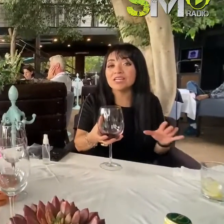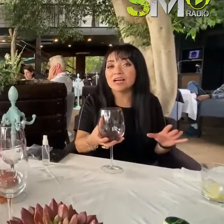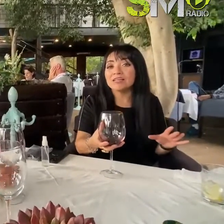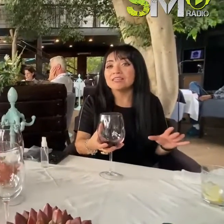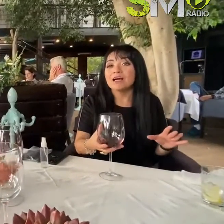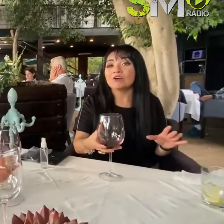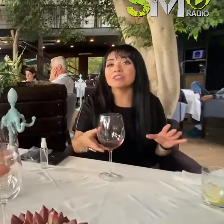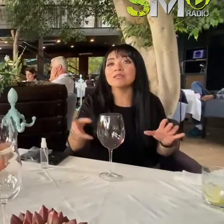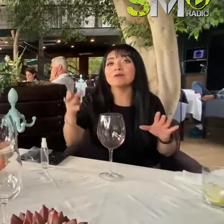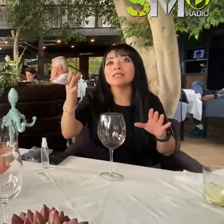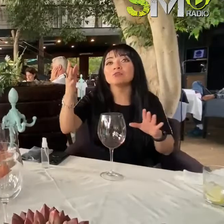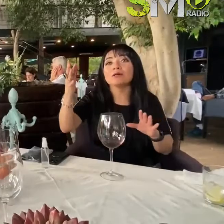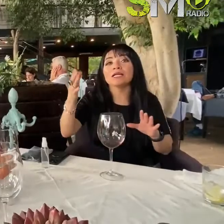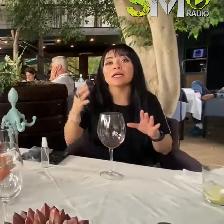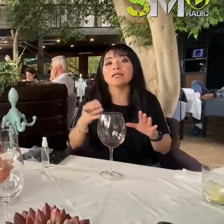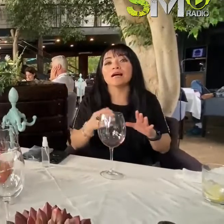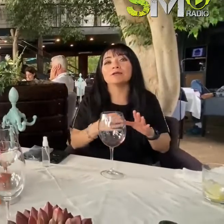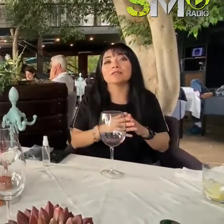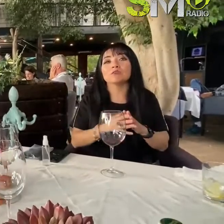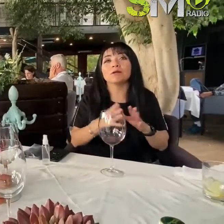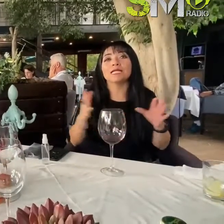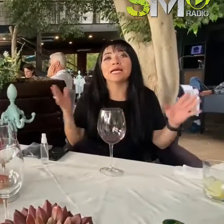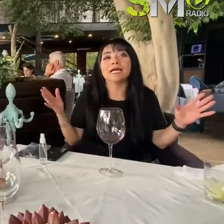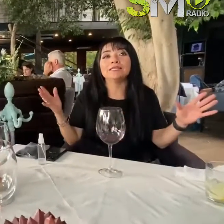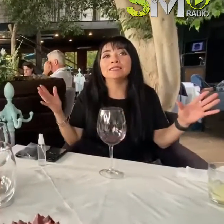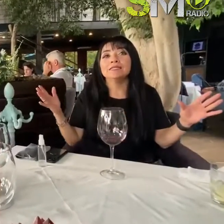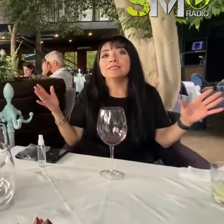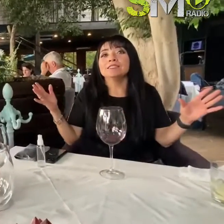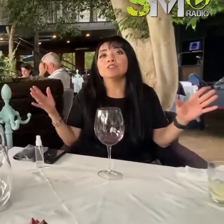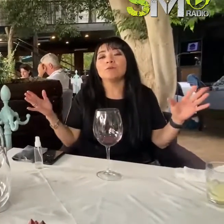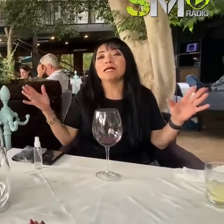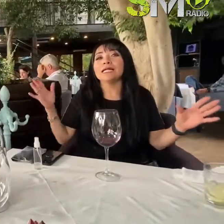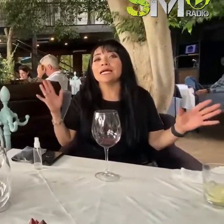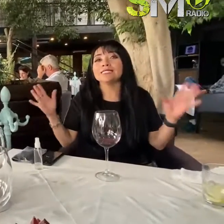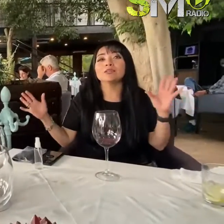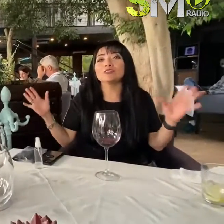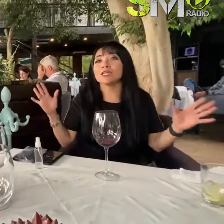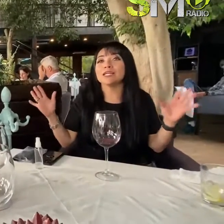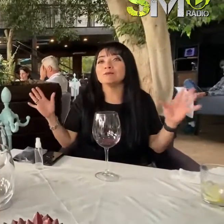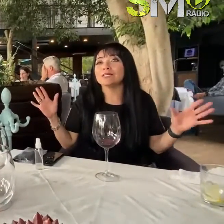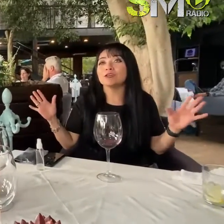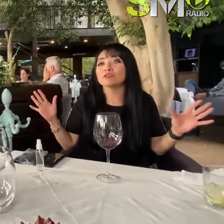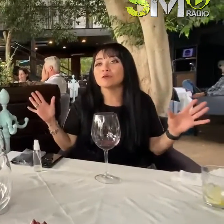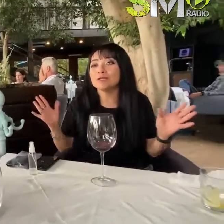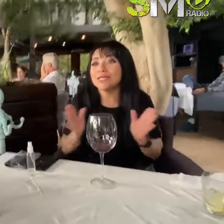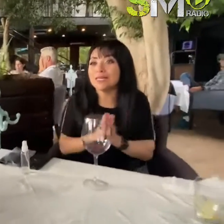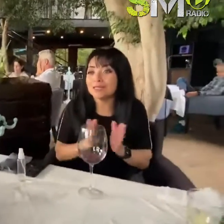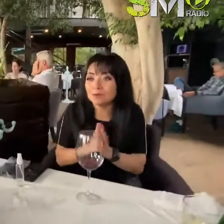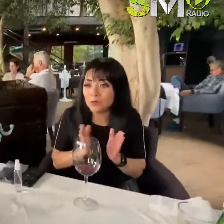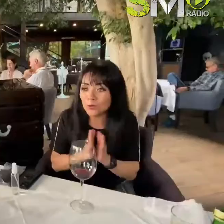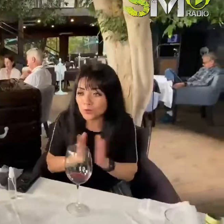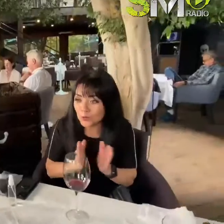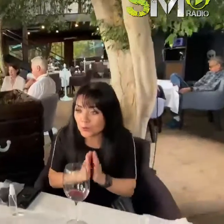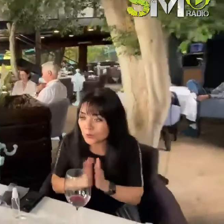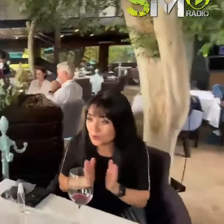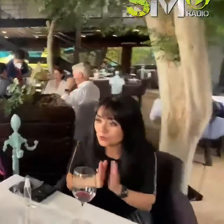se enfría. Ahorita ya viene el sommelier. A ver, sommelier. Sommelier, ya nos trae el vino.